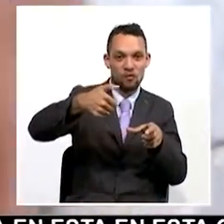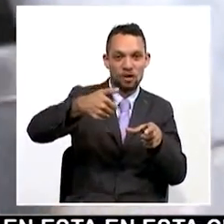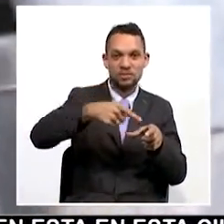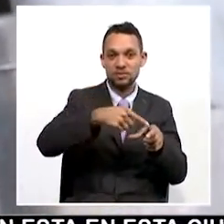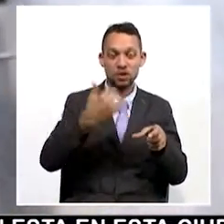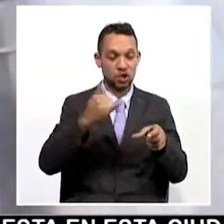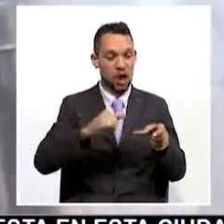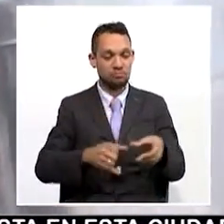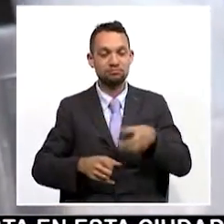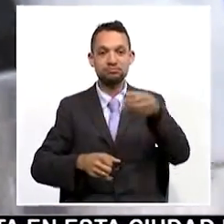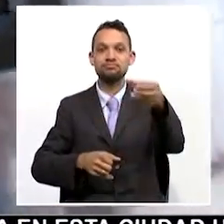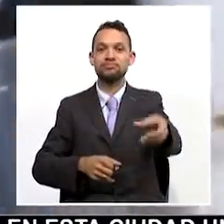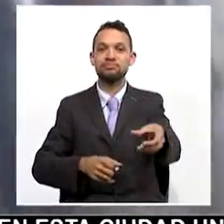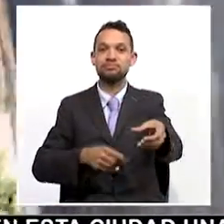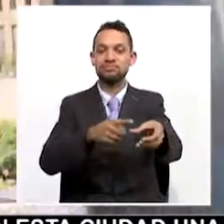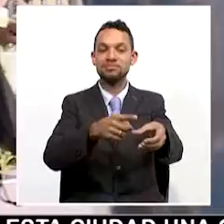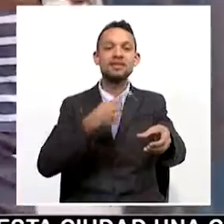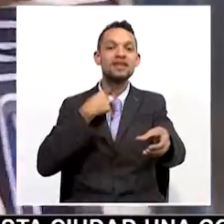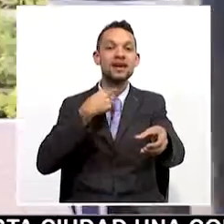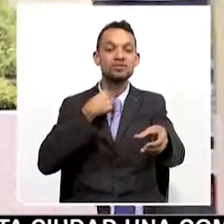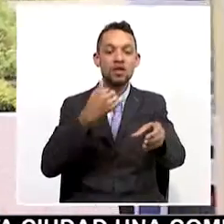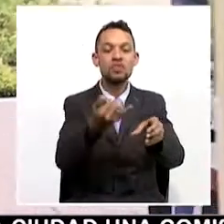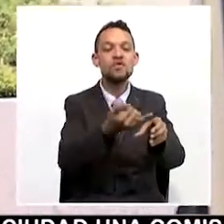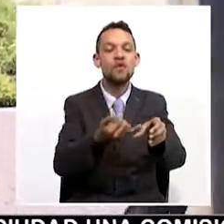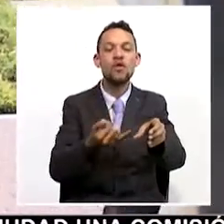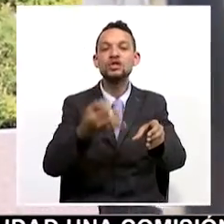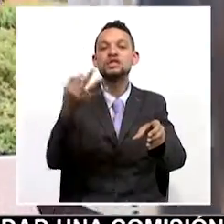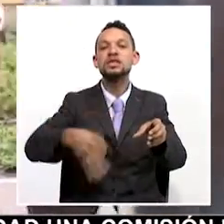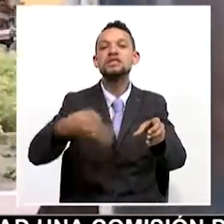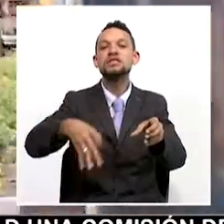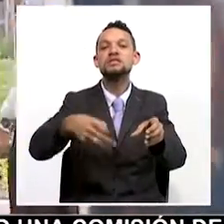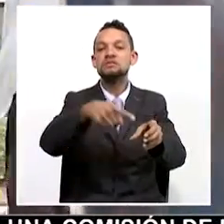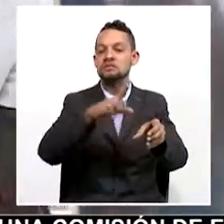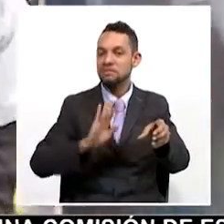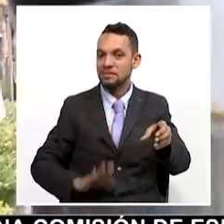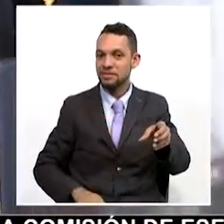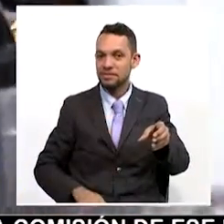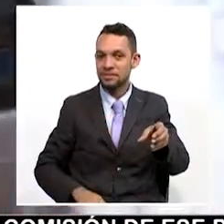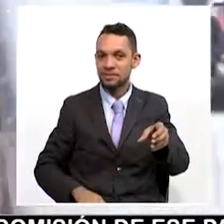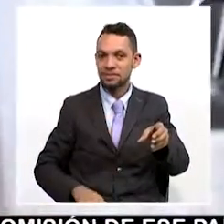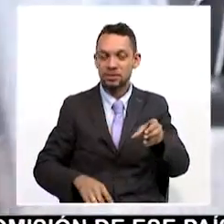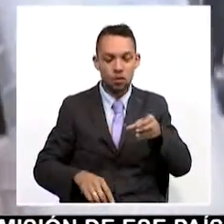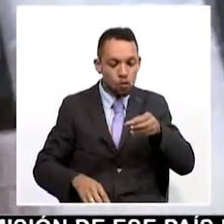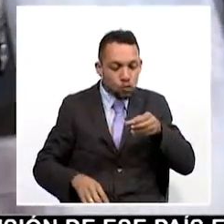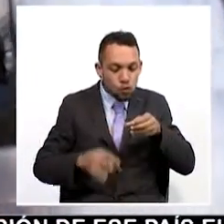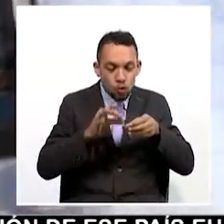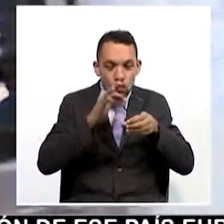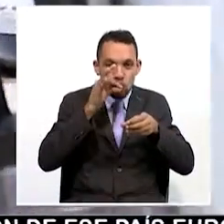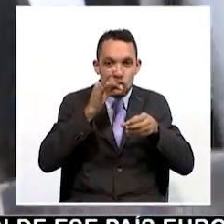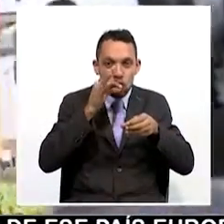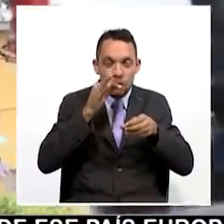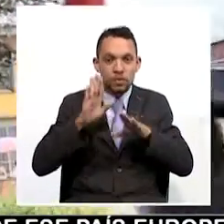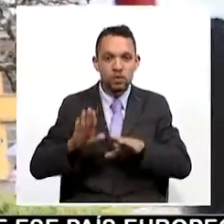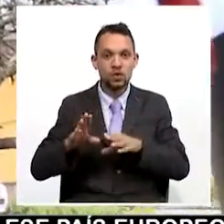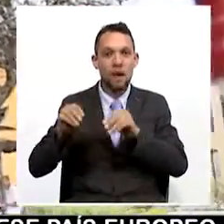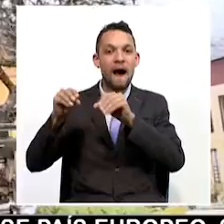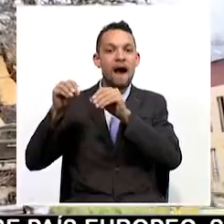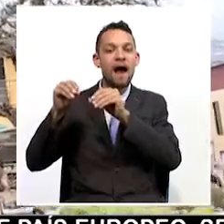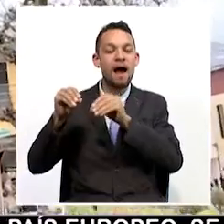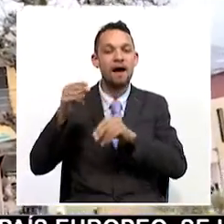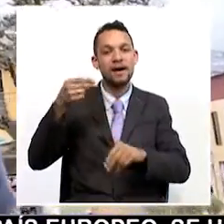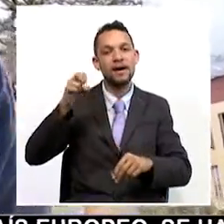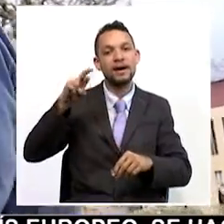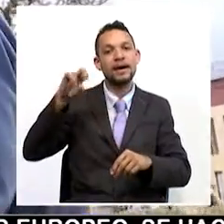y listo. Y le hago aquí un dibujito pequeño. ¿Y eso es hecho a base de qué? Esto es fermentado, ¿cierto? Esto es base de harina de trigo,